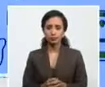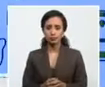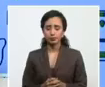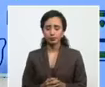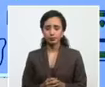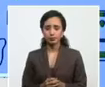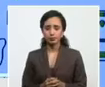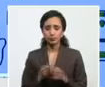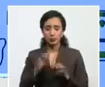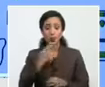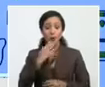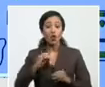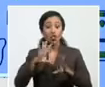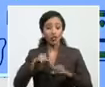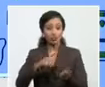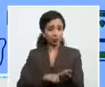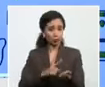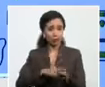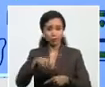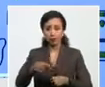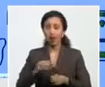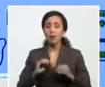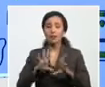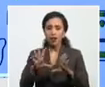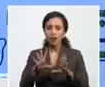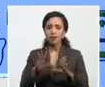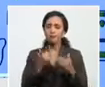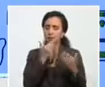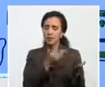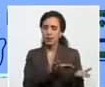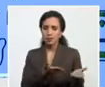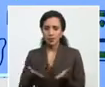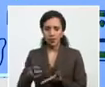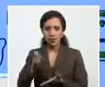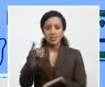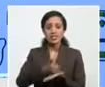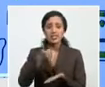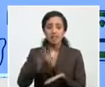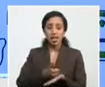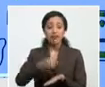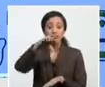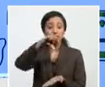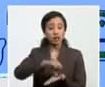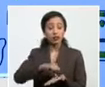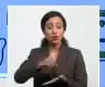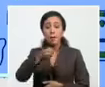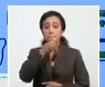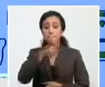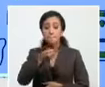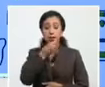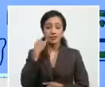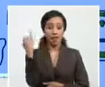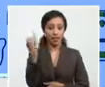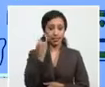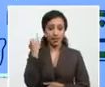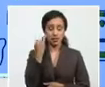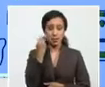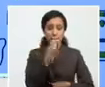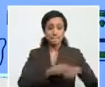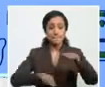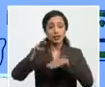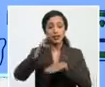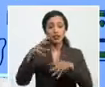Buenos días. Como cada mañana, un placer darles la bienvenida desde la sede del Centro de Prensa Internacional del Ministerio de Relaciones